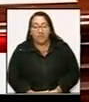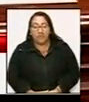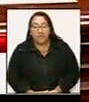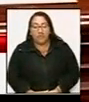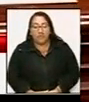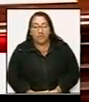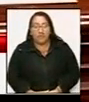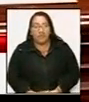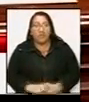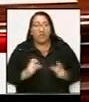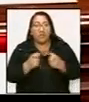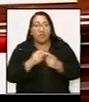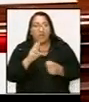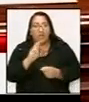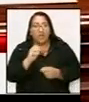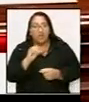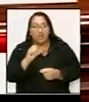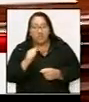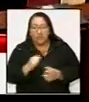Julio Rosas.